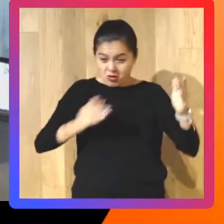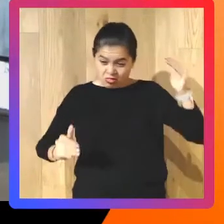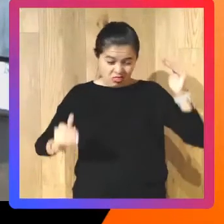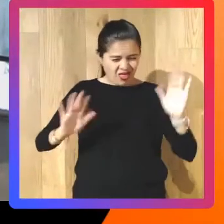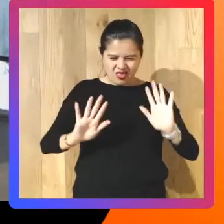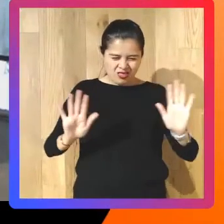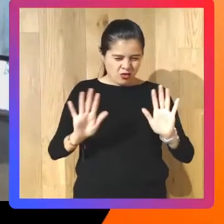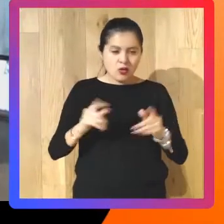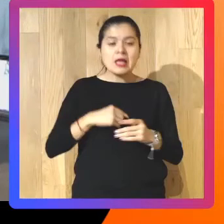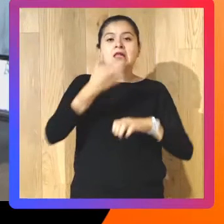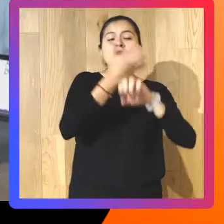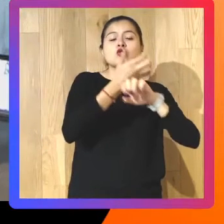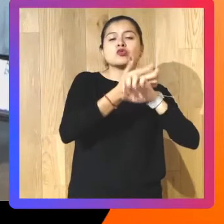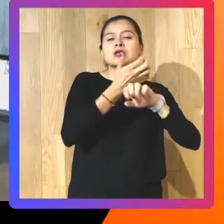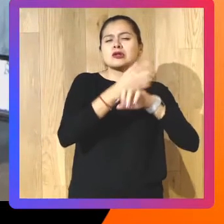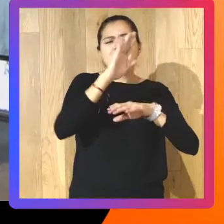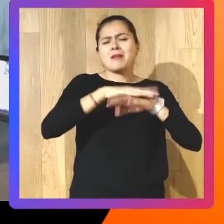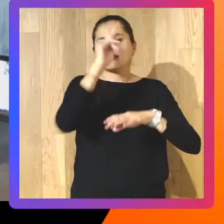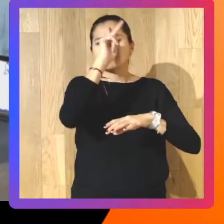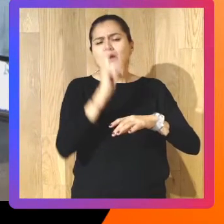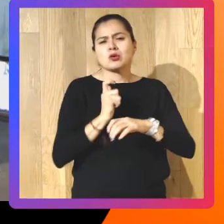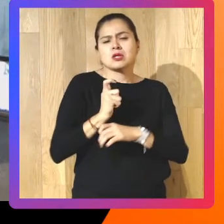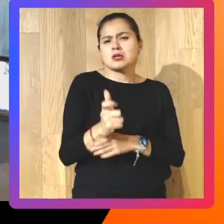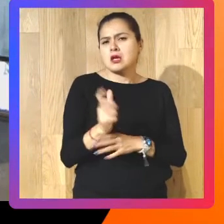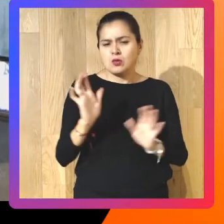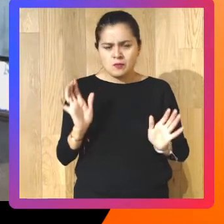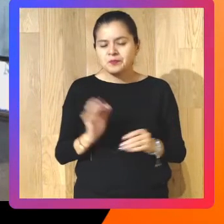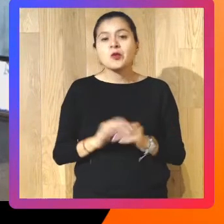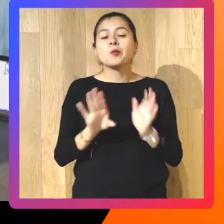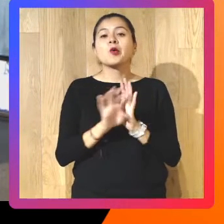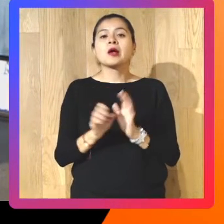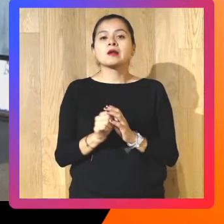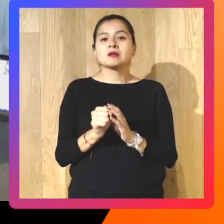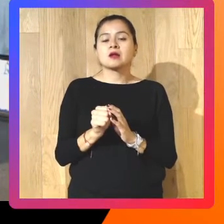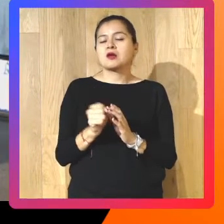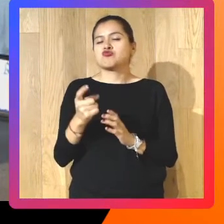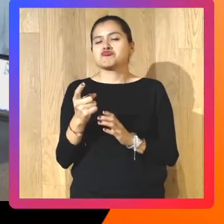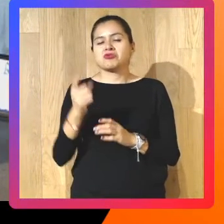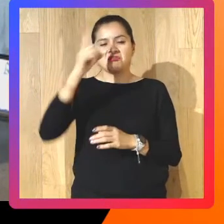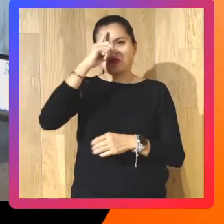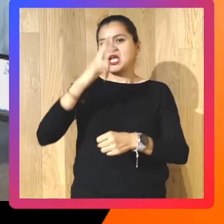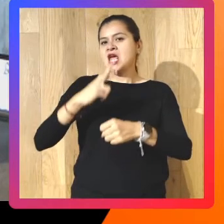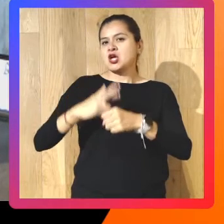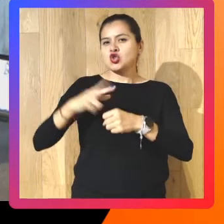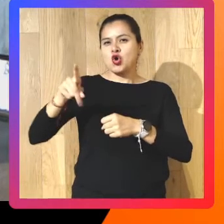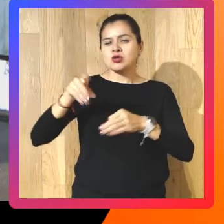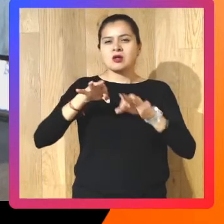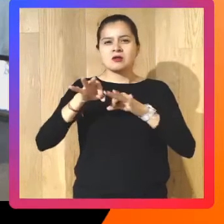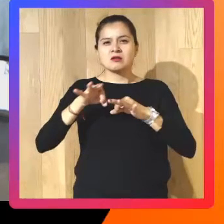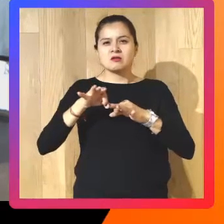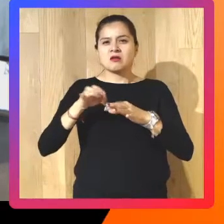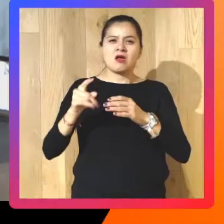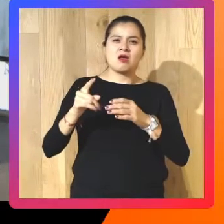la mayor brecha salarial. En Estados Unidos, los directores de las 500, de las SP